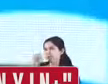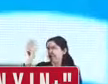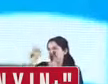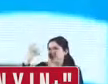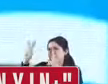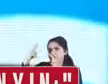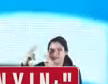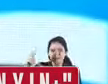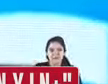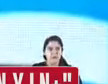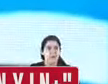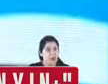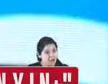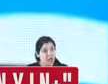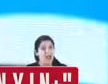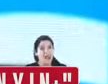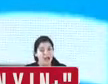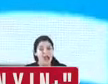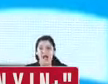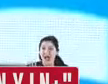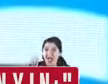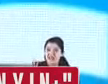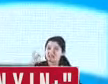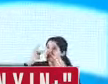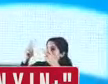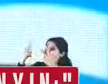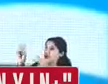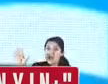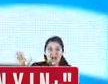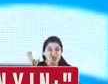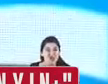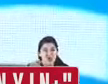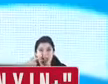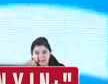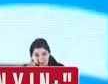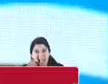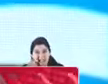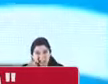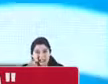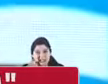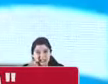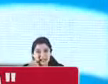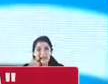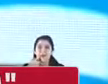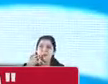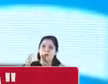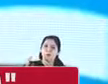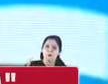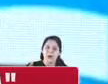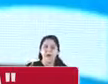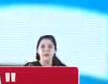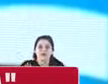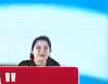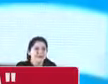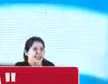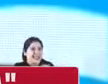así que todas las vacas que se iban en la exportación eran vacas viejas bueno mira entonces me parece que en el campo